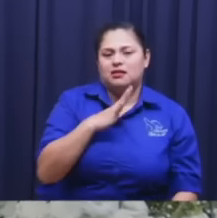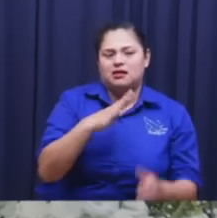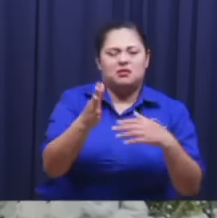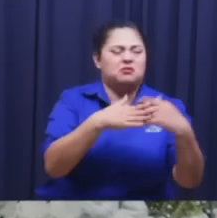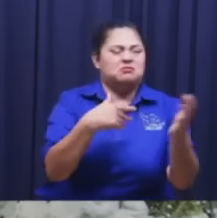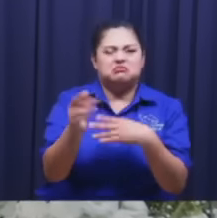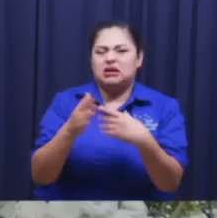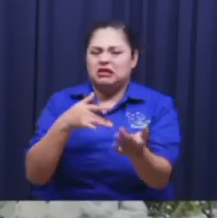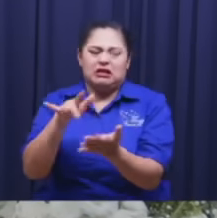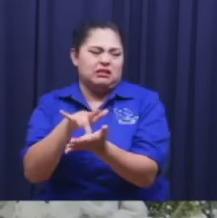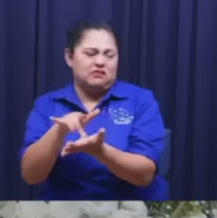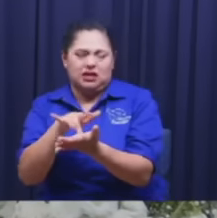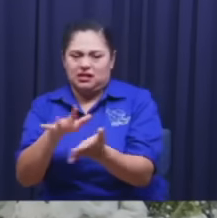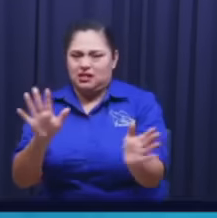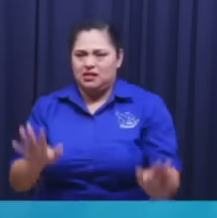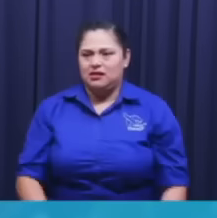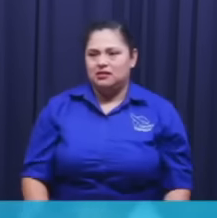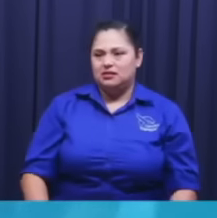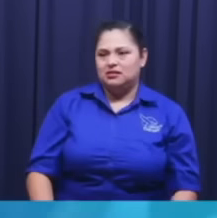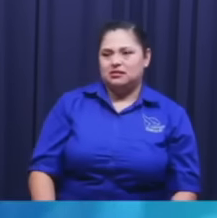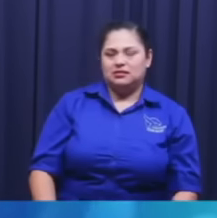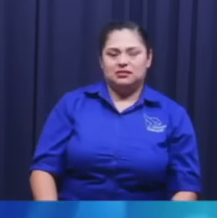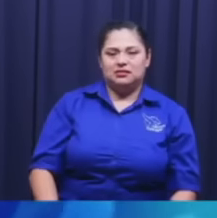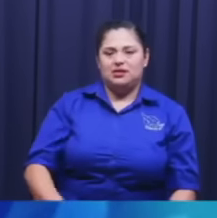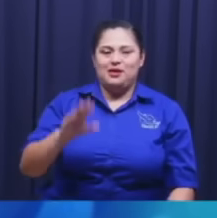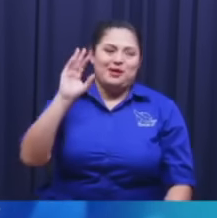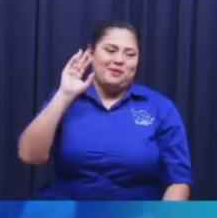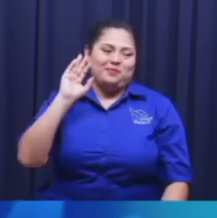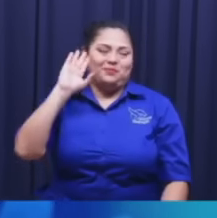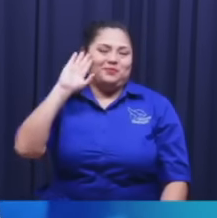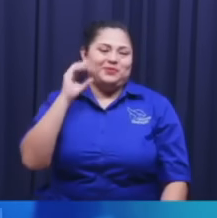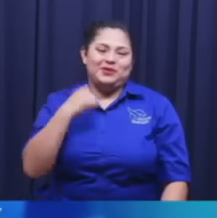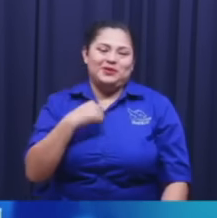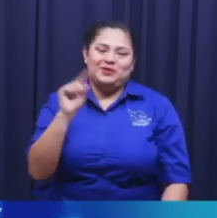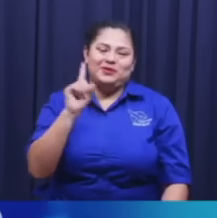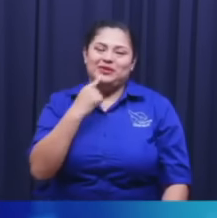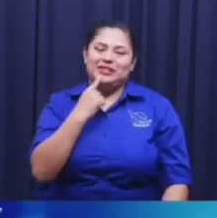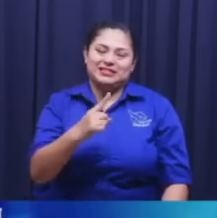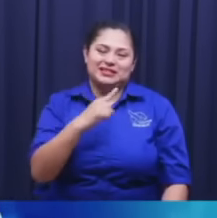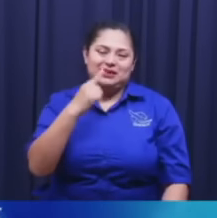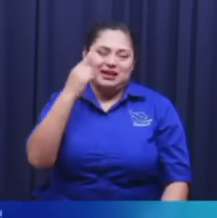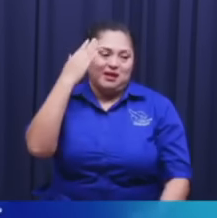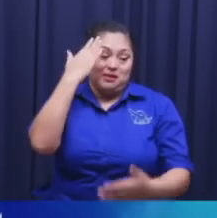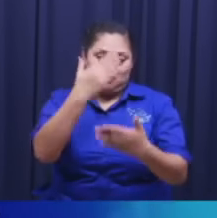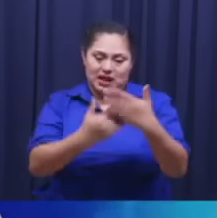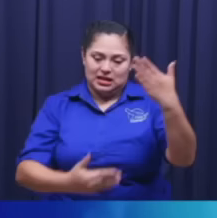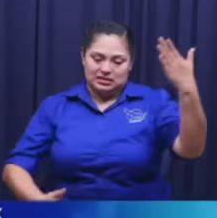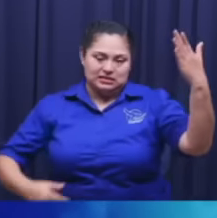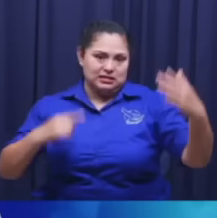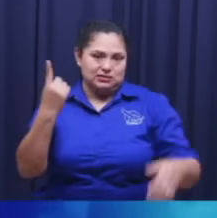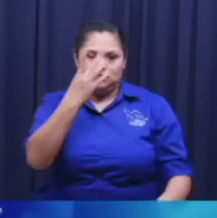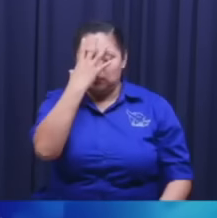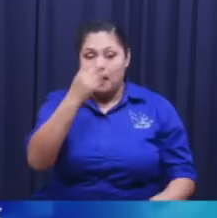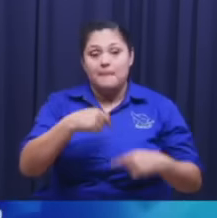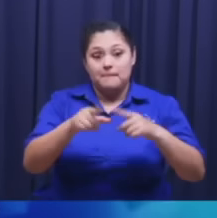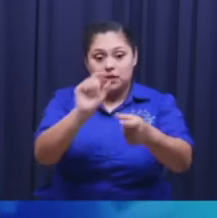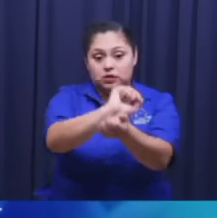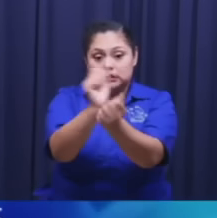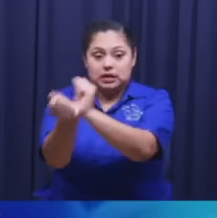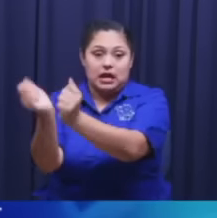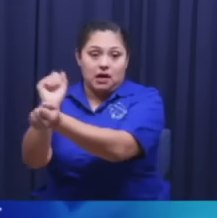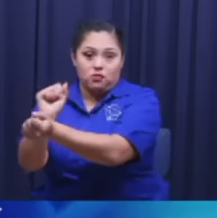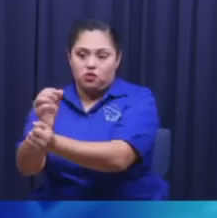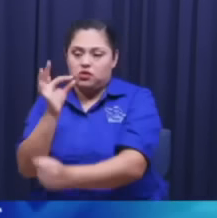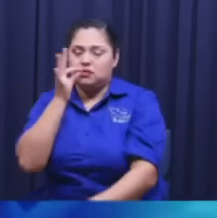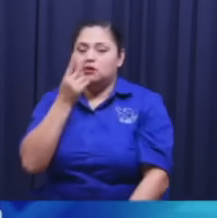las voy a mencionar, porque si no sería hacer una lista de todos los pecados, ¿verdad? Pero era esclavo de eso. Cuando el Señor lo